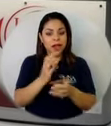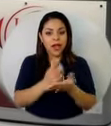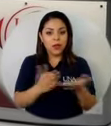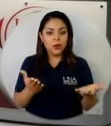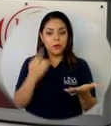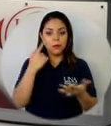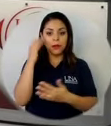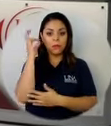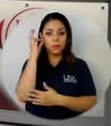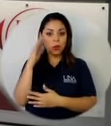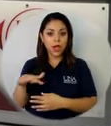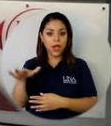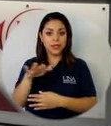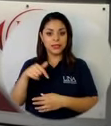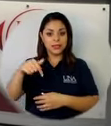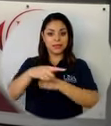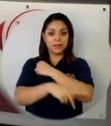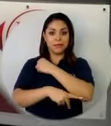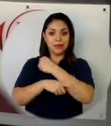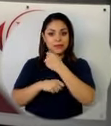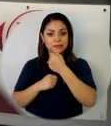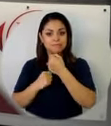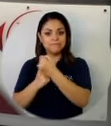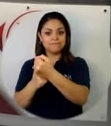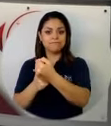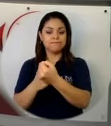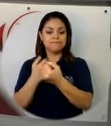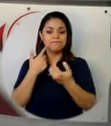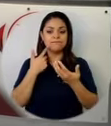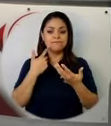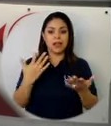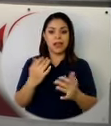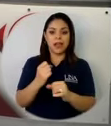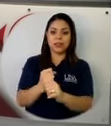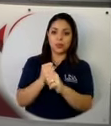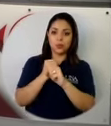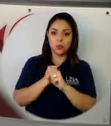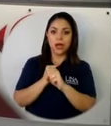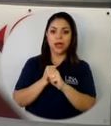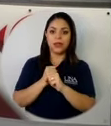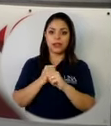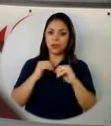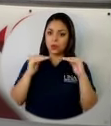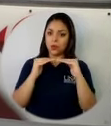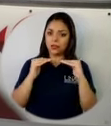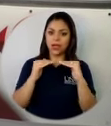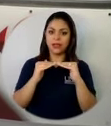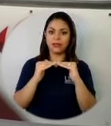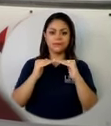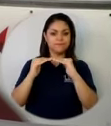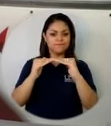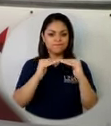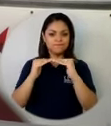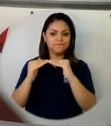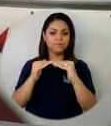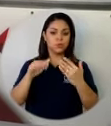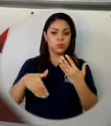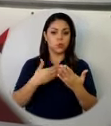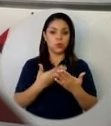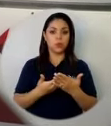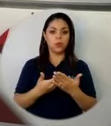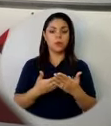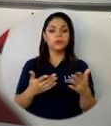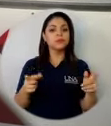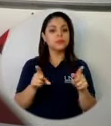mujeres de este país para no solo asegurar esa buscada igualdad y equidad en todos los